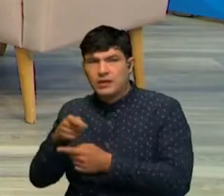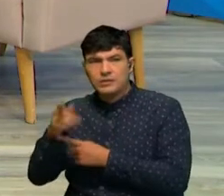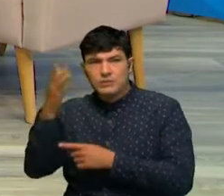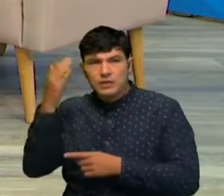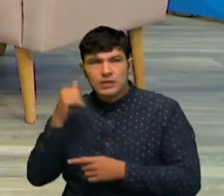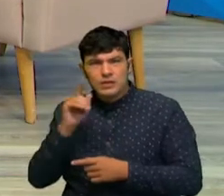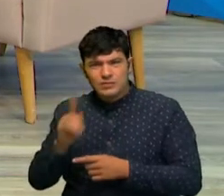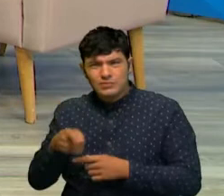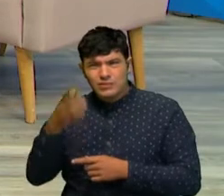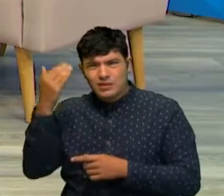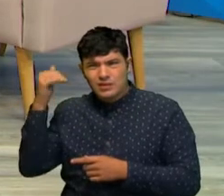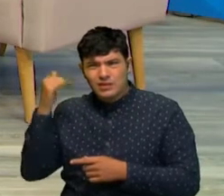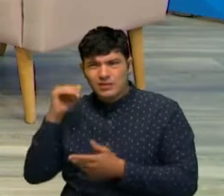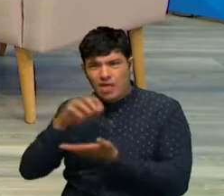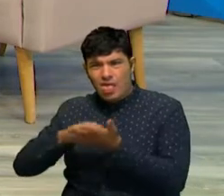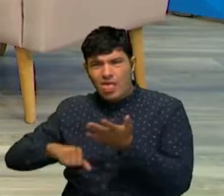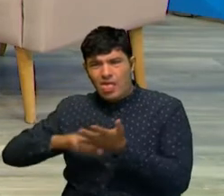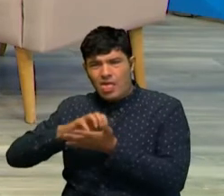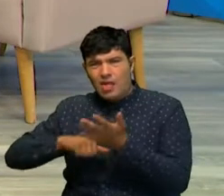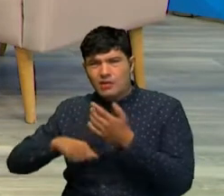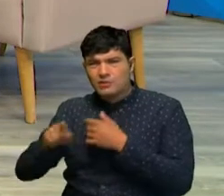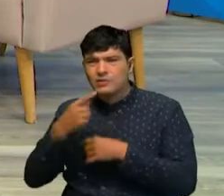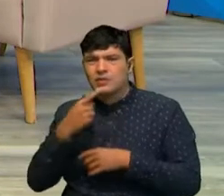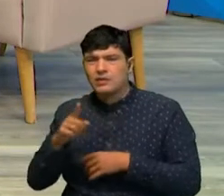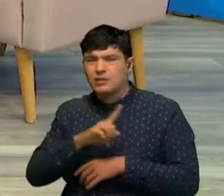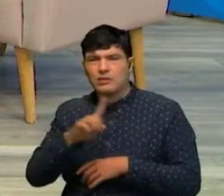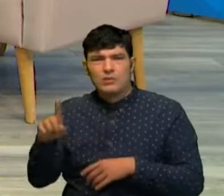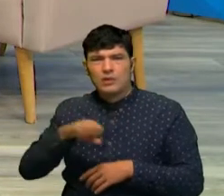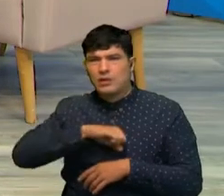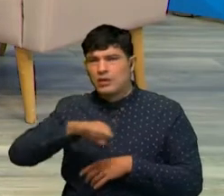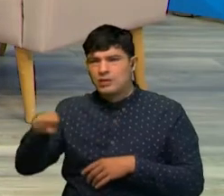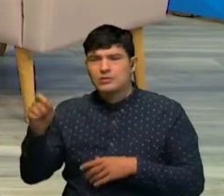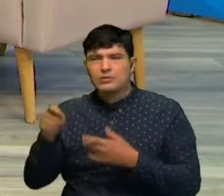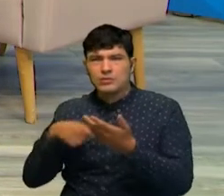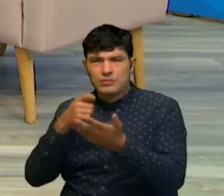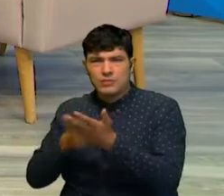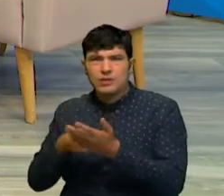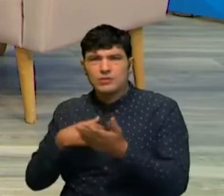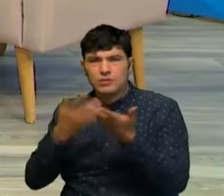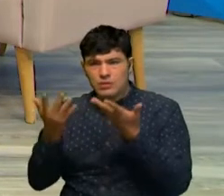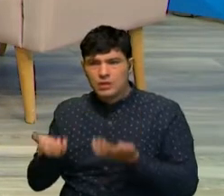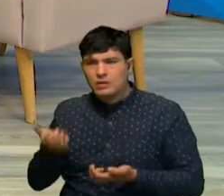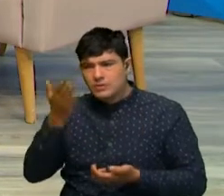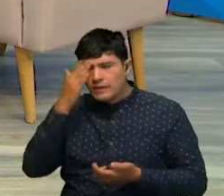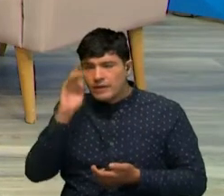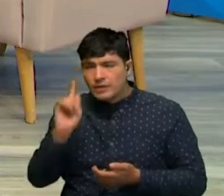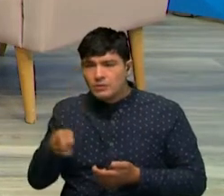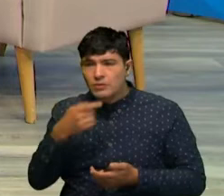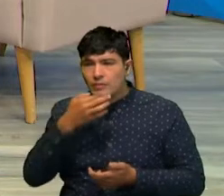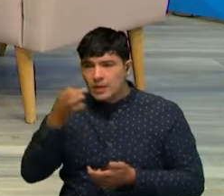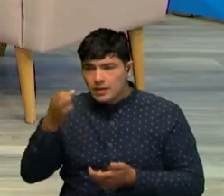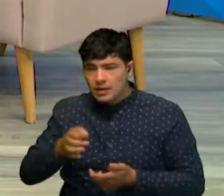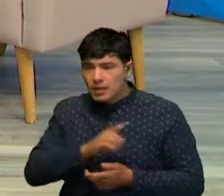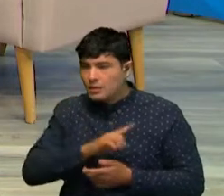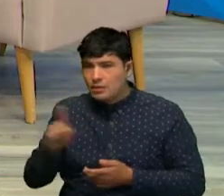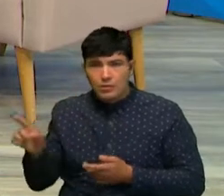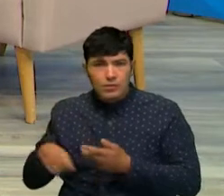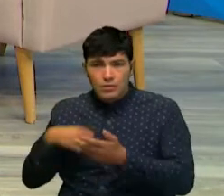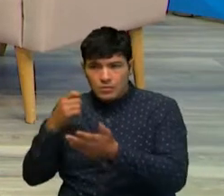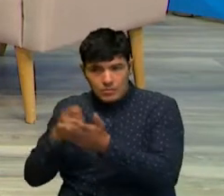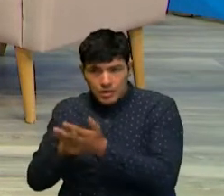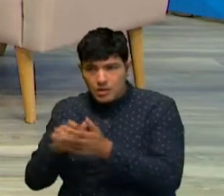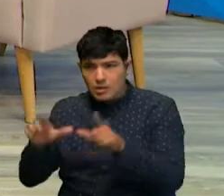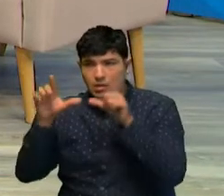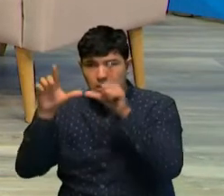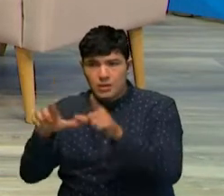o sea, se la han venido devadiendo y dicen que no tiene derecho a esa mesada. Entonces quisiera saber si es verdad que él no tiene derecho a esa mesada o es que se la